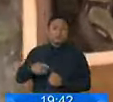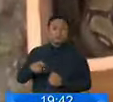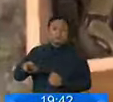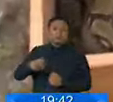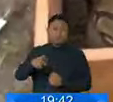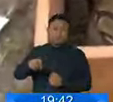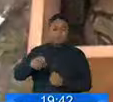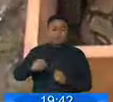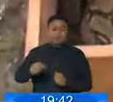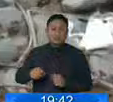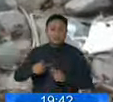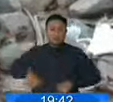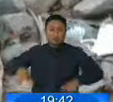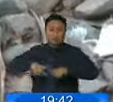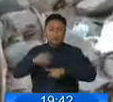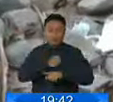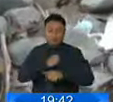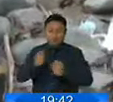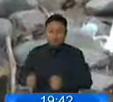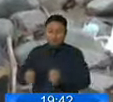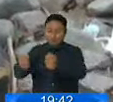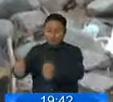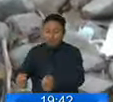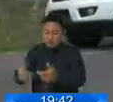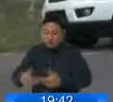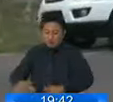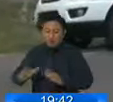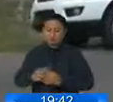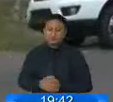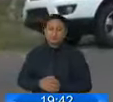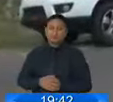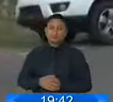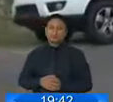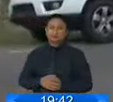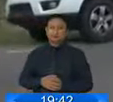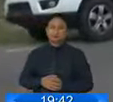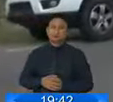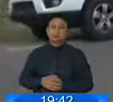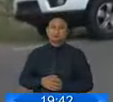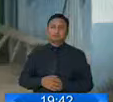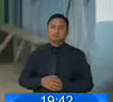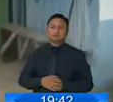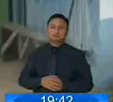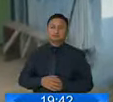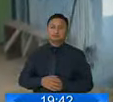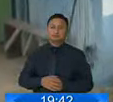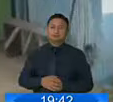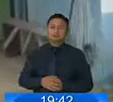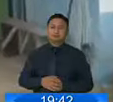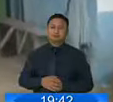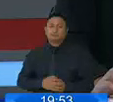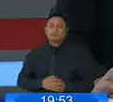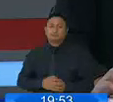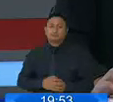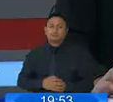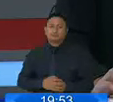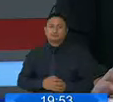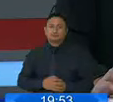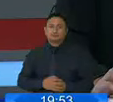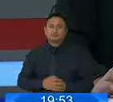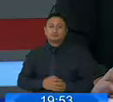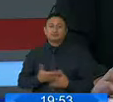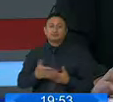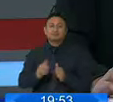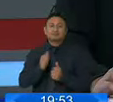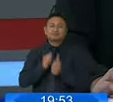vivas serán devueltas a su hábitat natural. Desde Santo Domingo de los Áchilas, informó Gisela Moreira. En